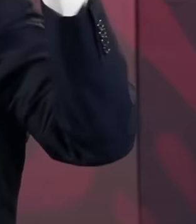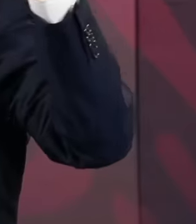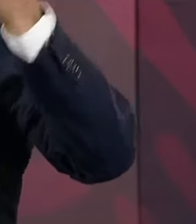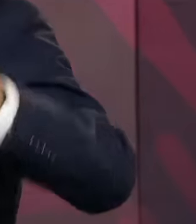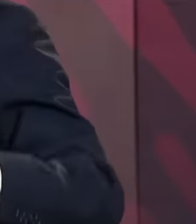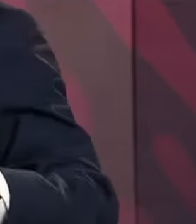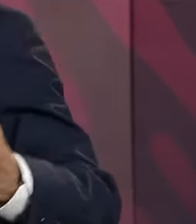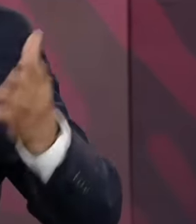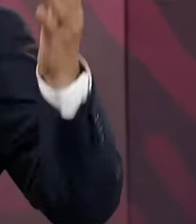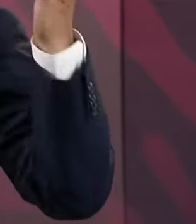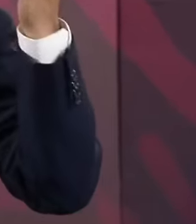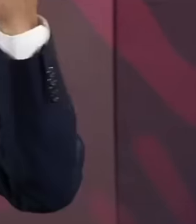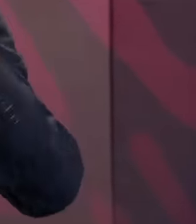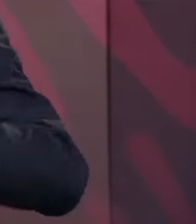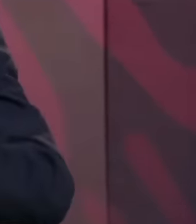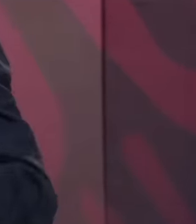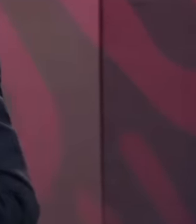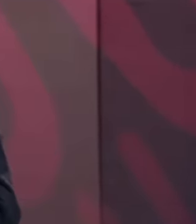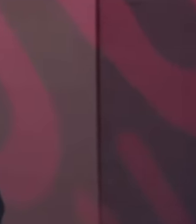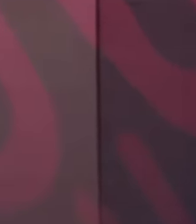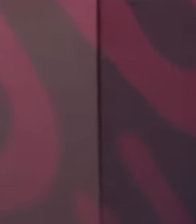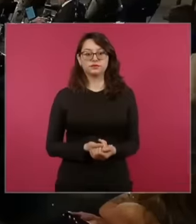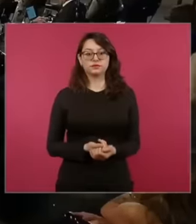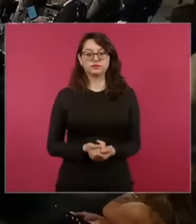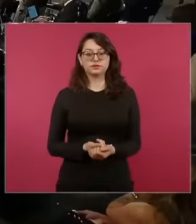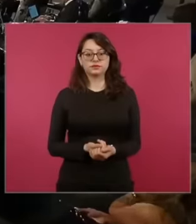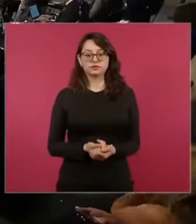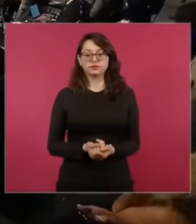nosotros ayudado mucho